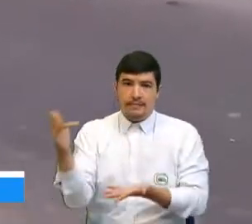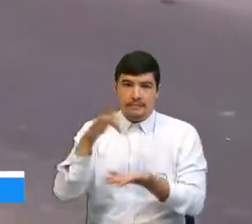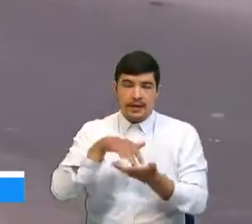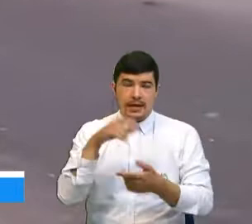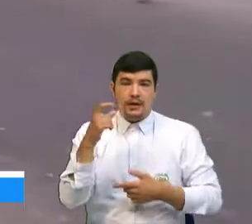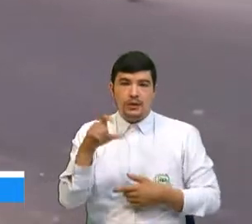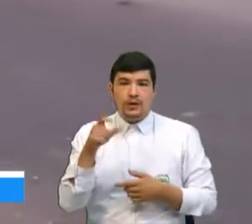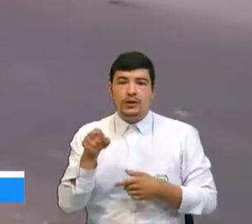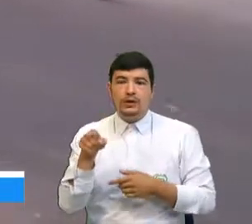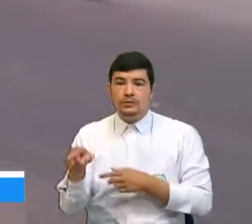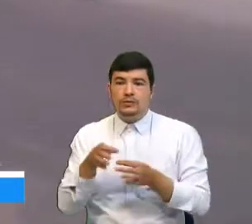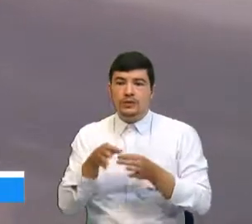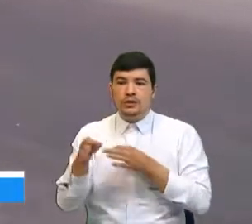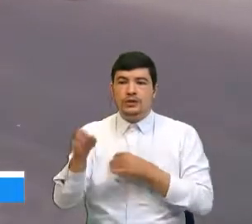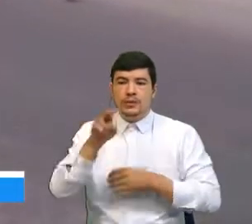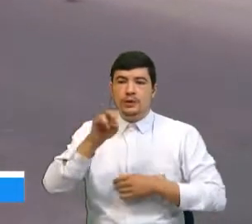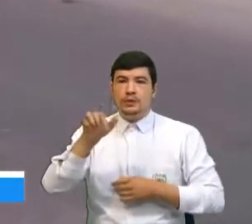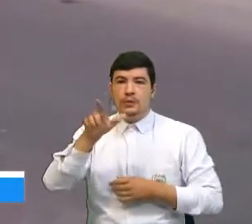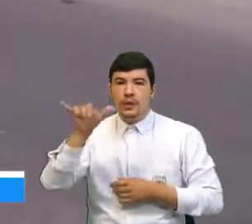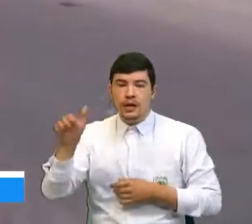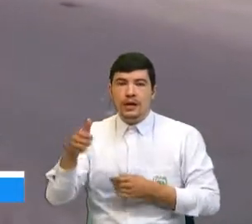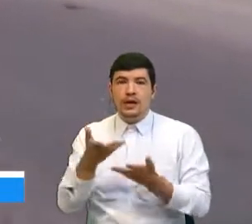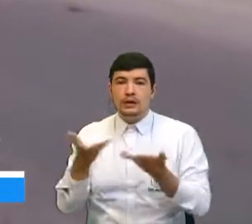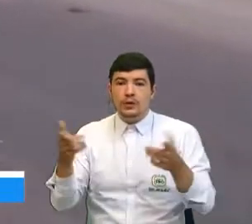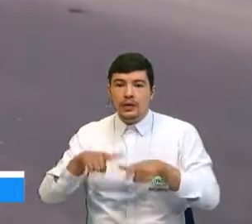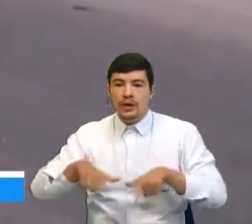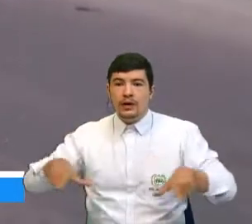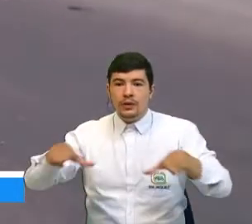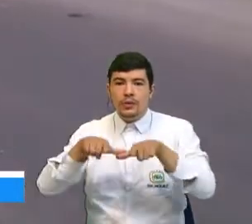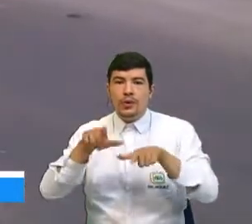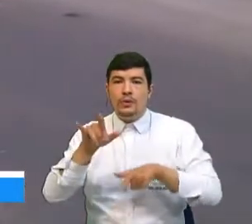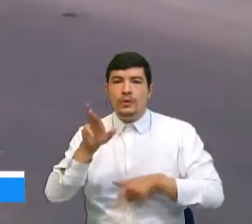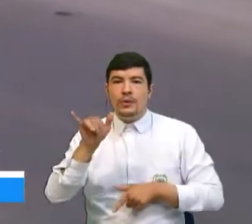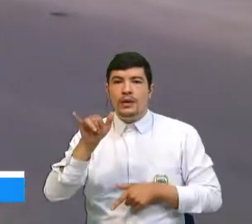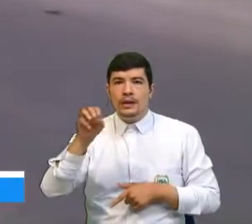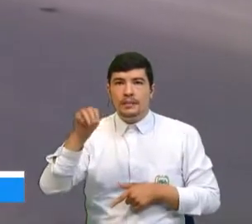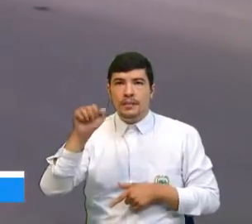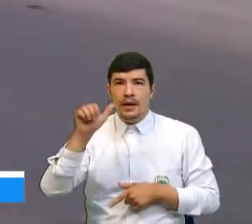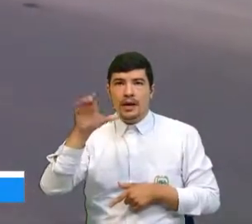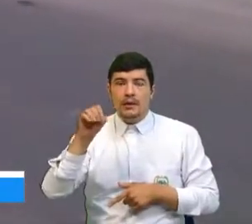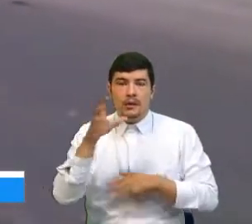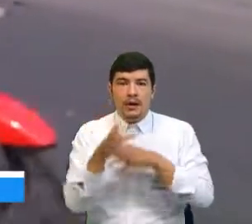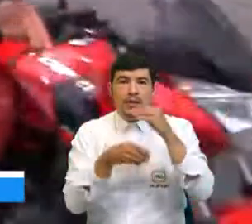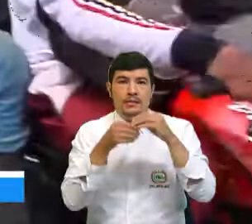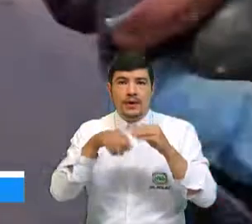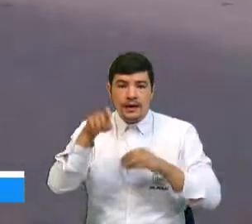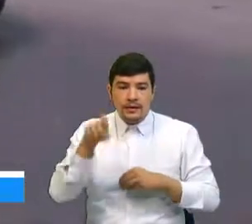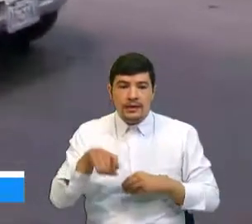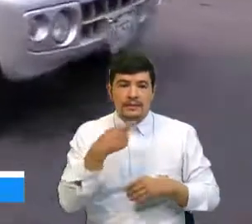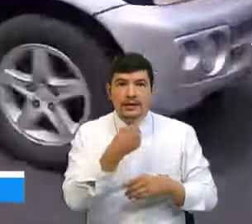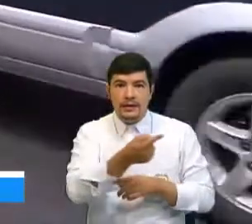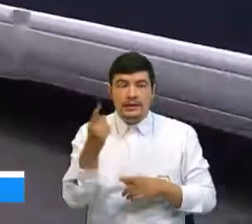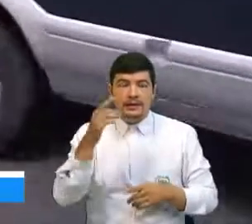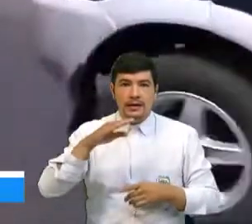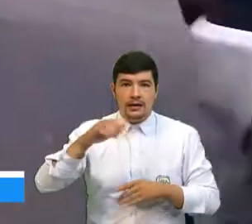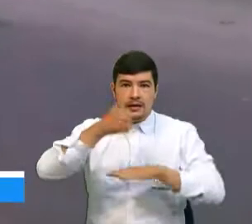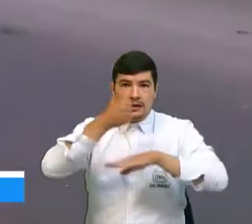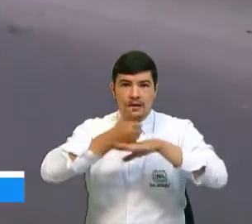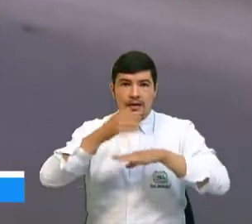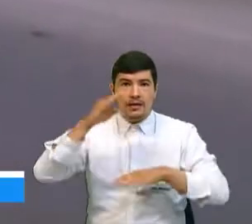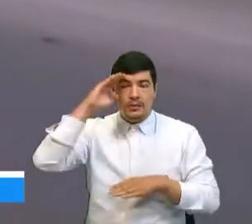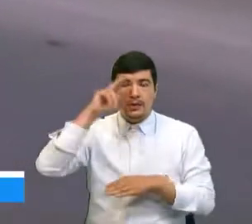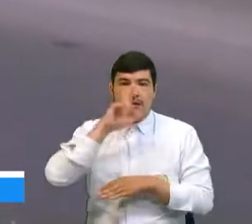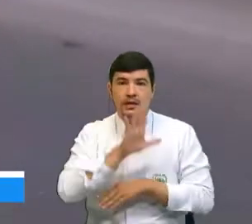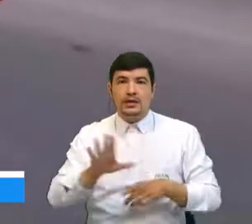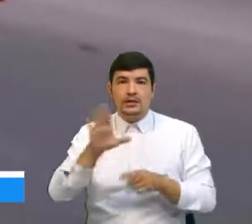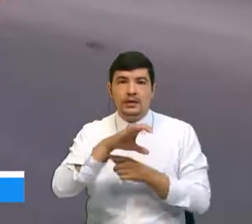municipio del Zulia, exactamente en el sector de Urimaco. También hay que señalar que aquí uniformados de la Policía